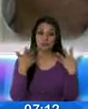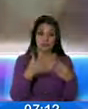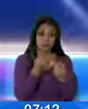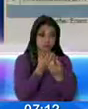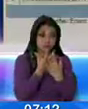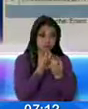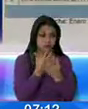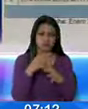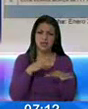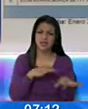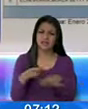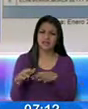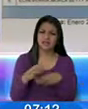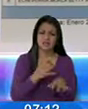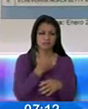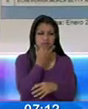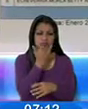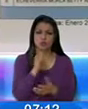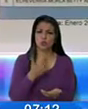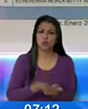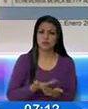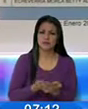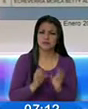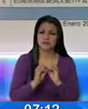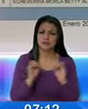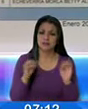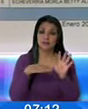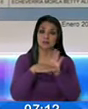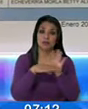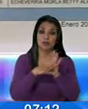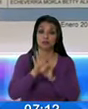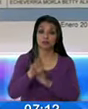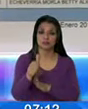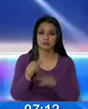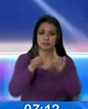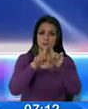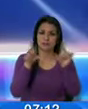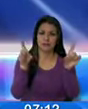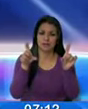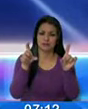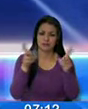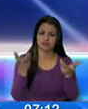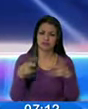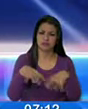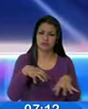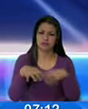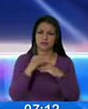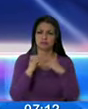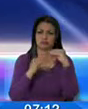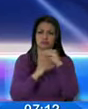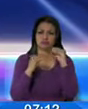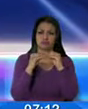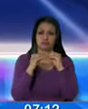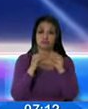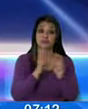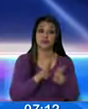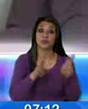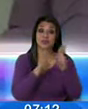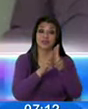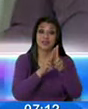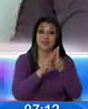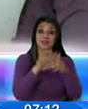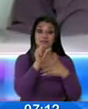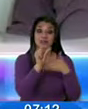movimientos inusuales o injustificados en cuenta de las compañías de su propiedad. Esto, dado el informe de la Unidad de Análisis Financiero,